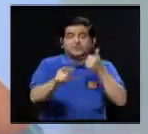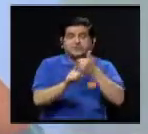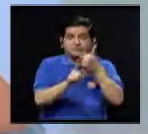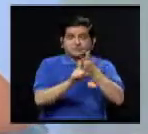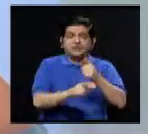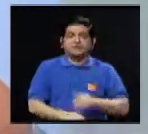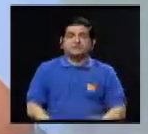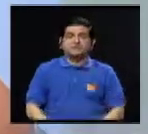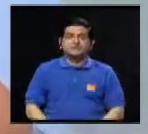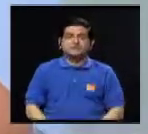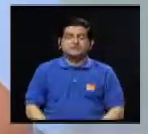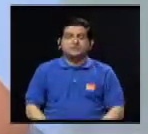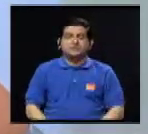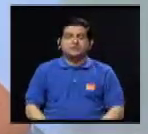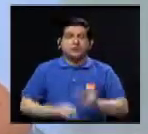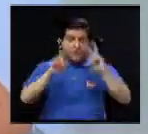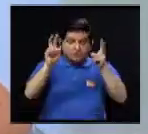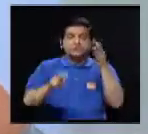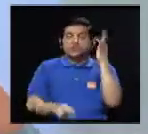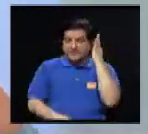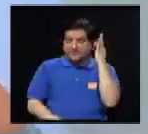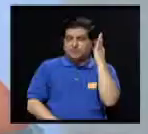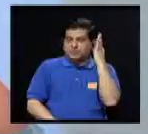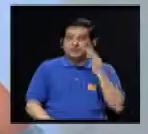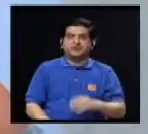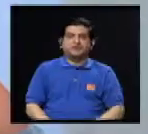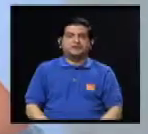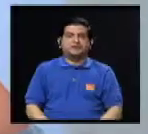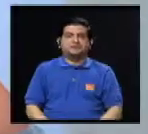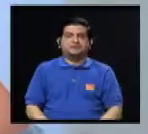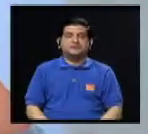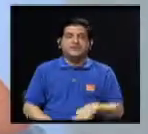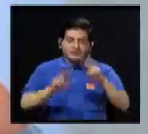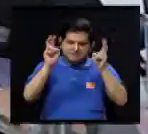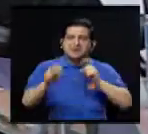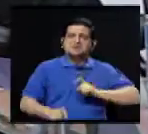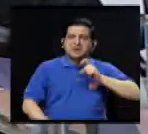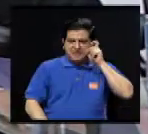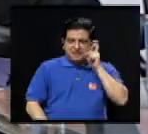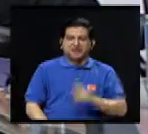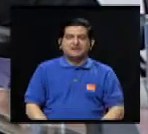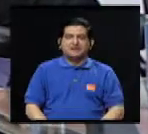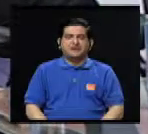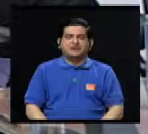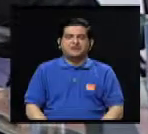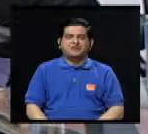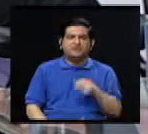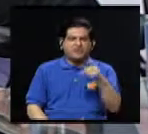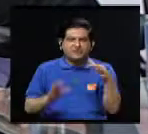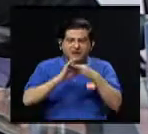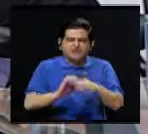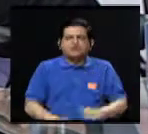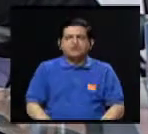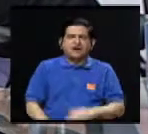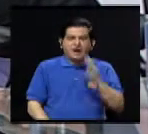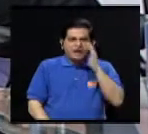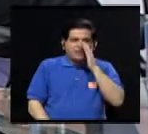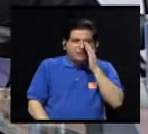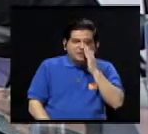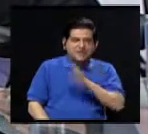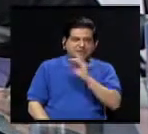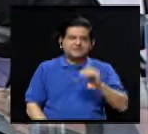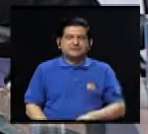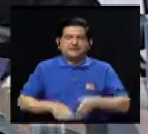es de fijo un tema de mujeres, ¿verdad? Uh-huh. El proceso de género. El proceso de maternidad y principalmente acerca del parto